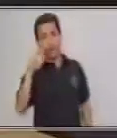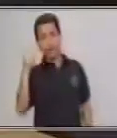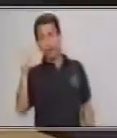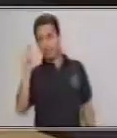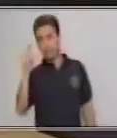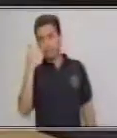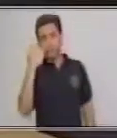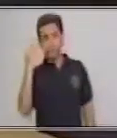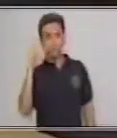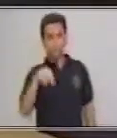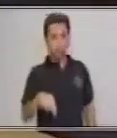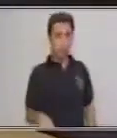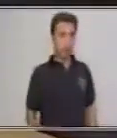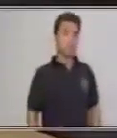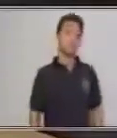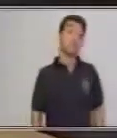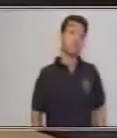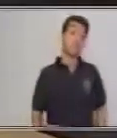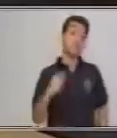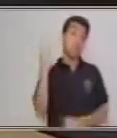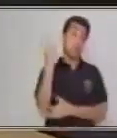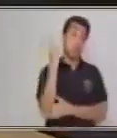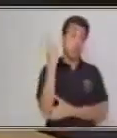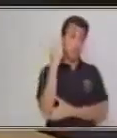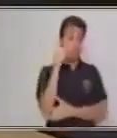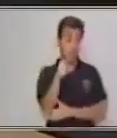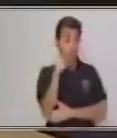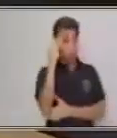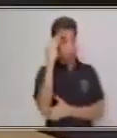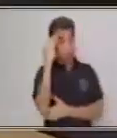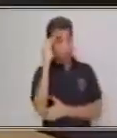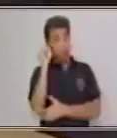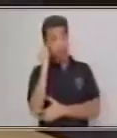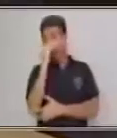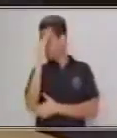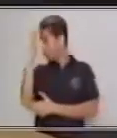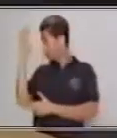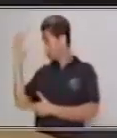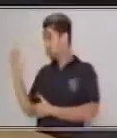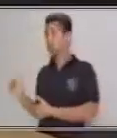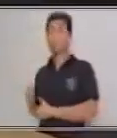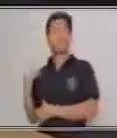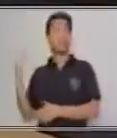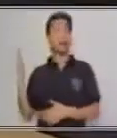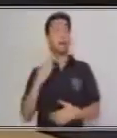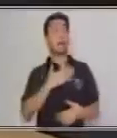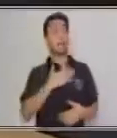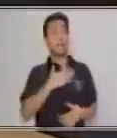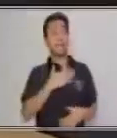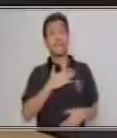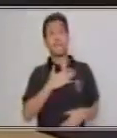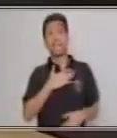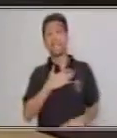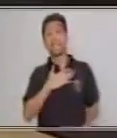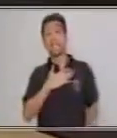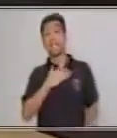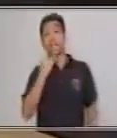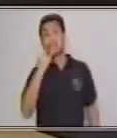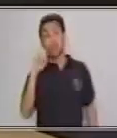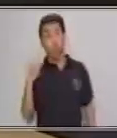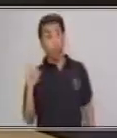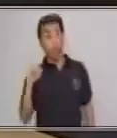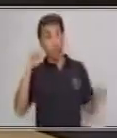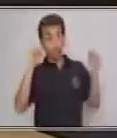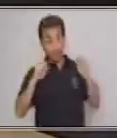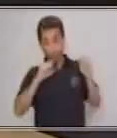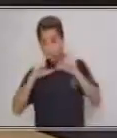Es muy importante conocer todo ese tema, saber de nuestro idioma para poder comunicarnos mejor.